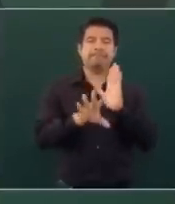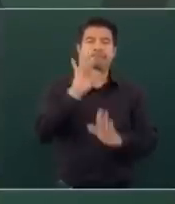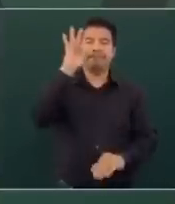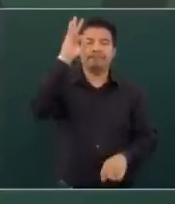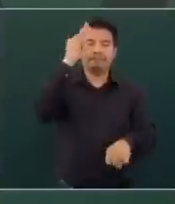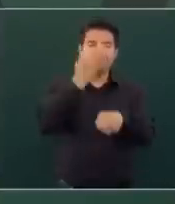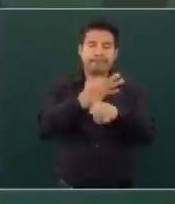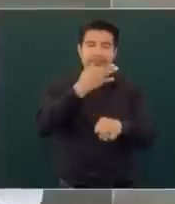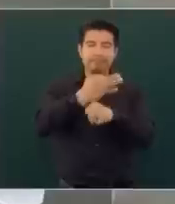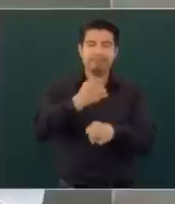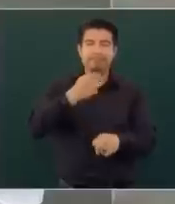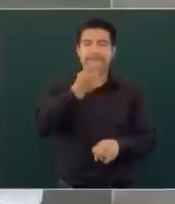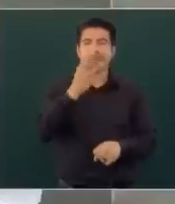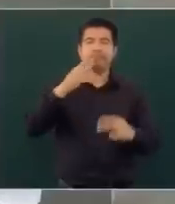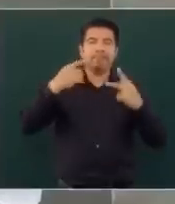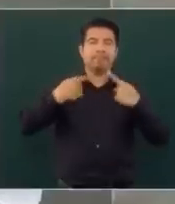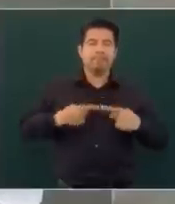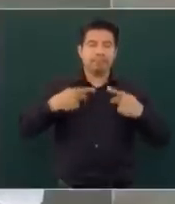gente está muy consciente,